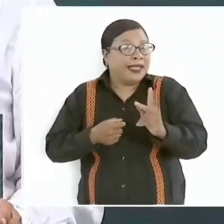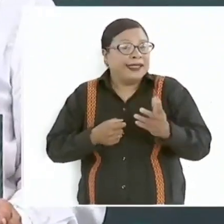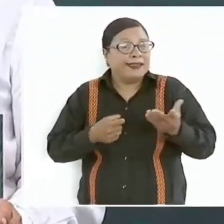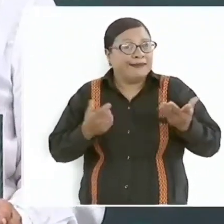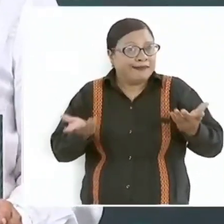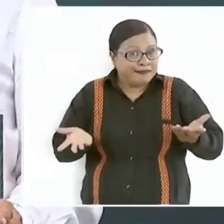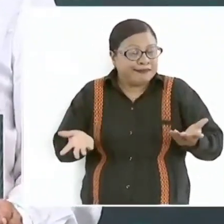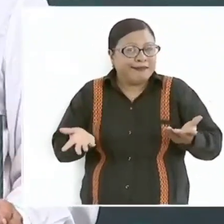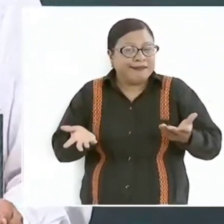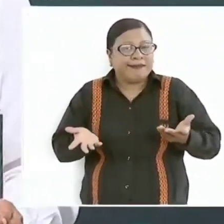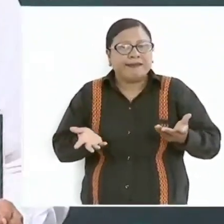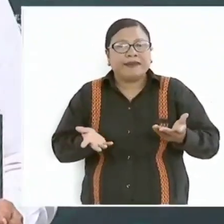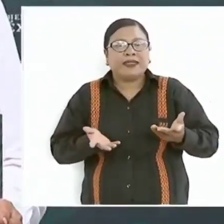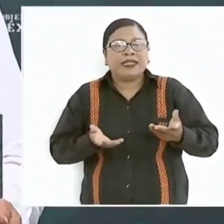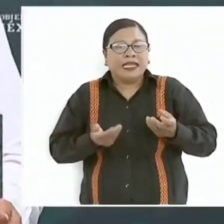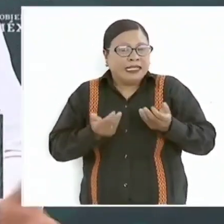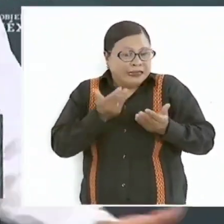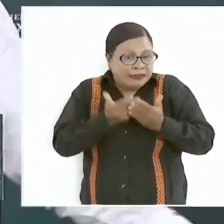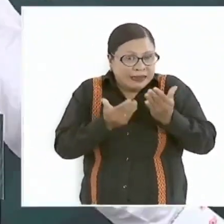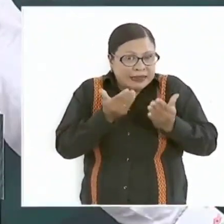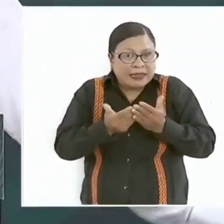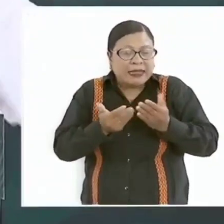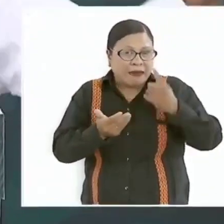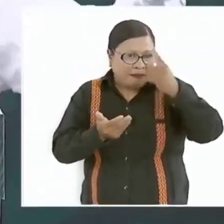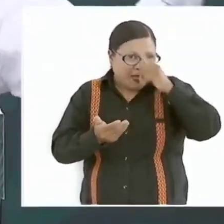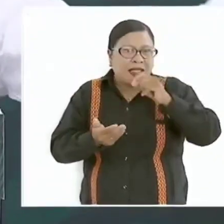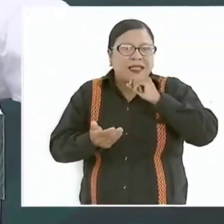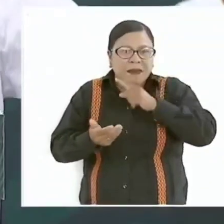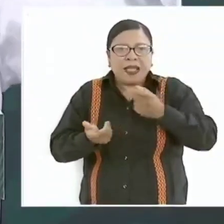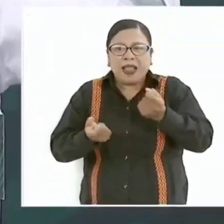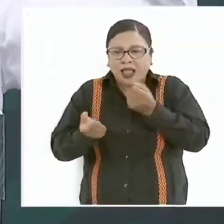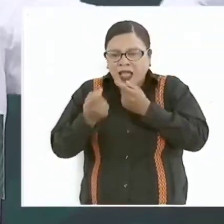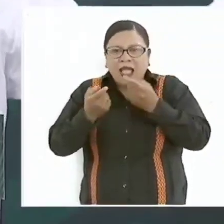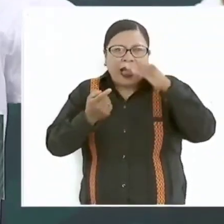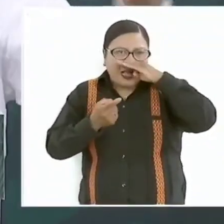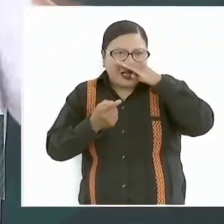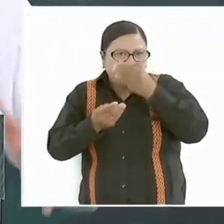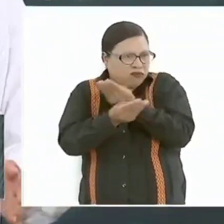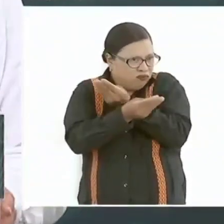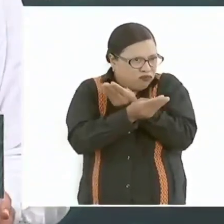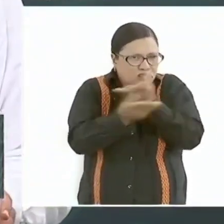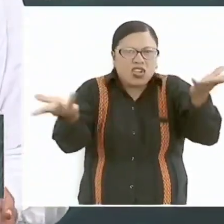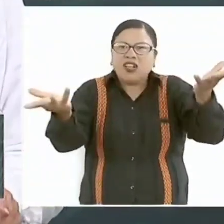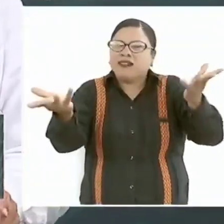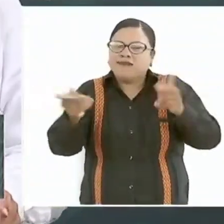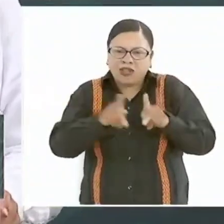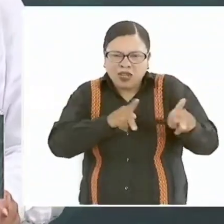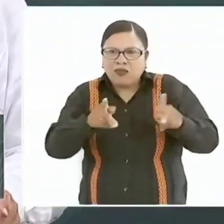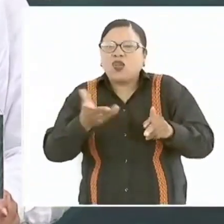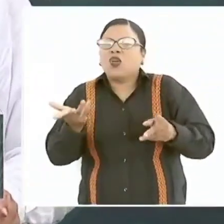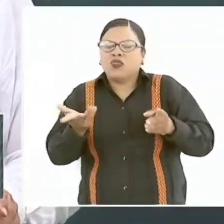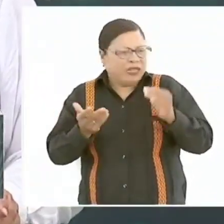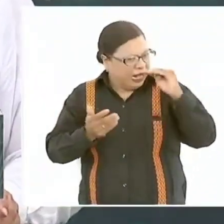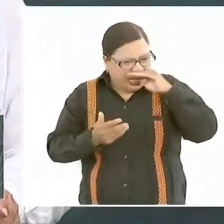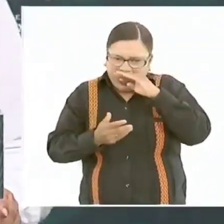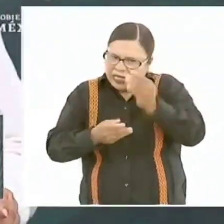por si fuese poco nos va a alcanzar para entregar los medicamentos gratuitos a todo el pueblo? No solo